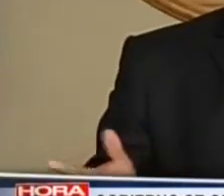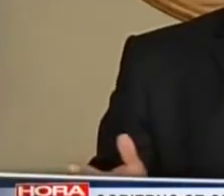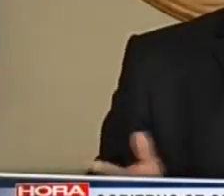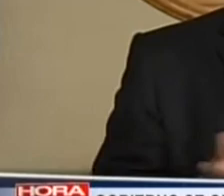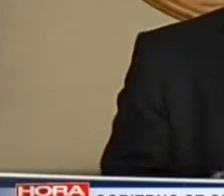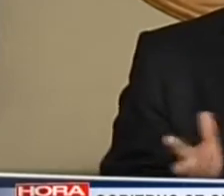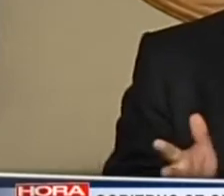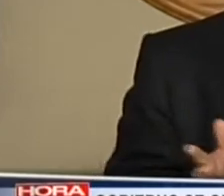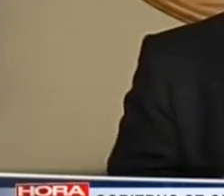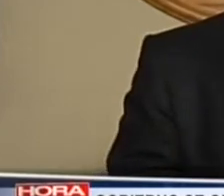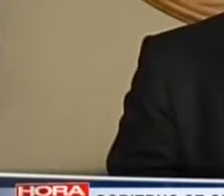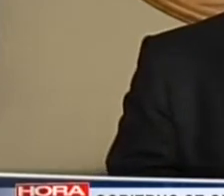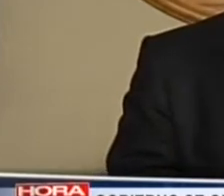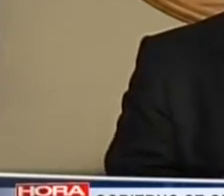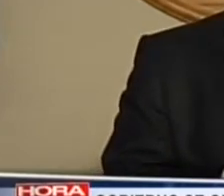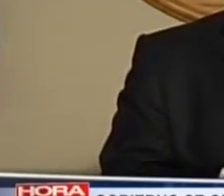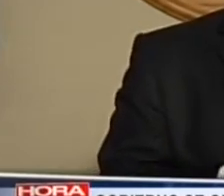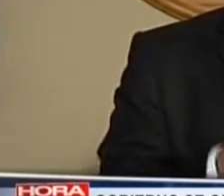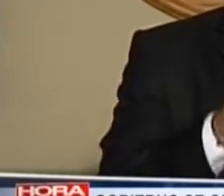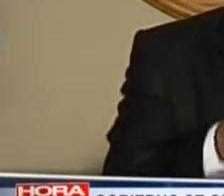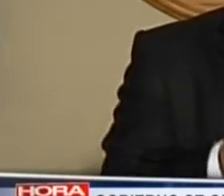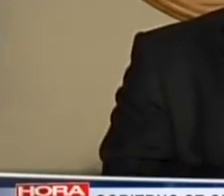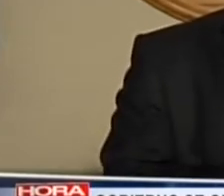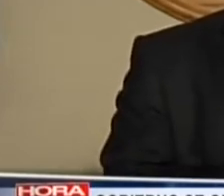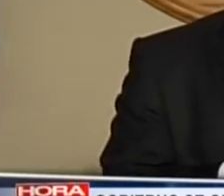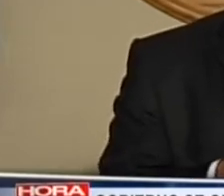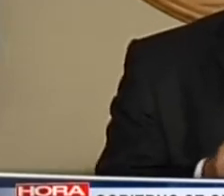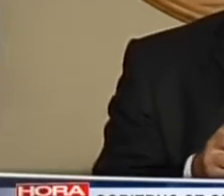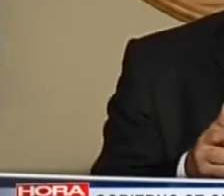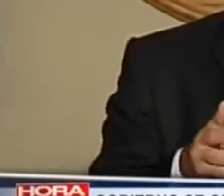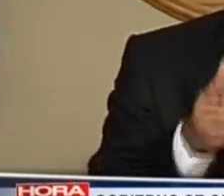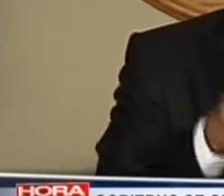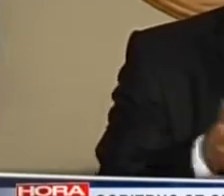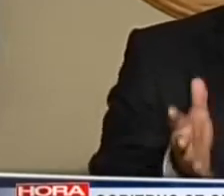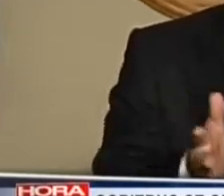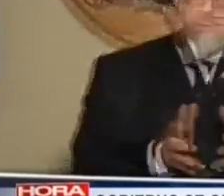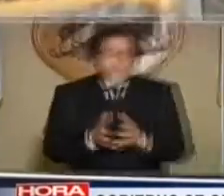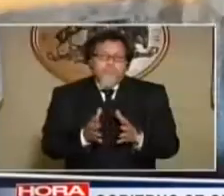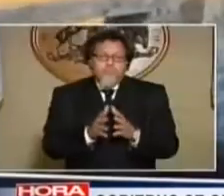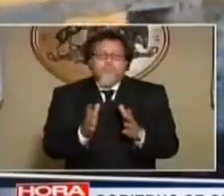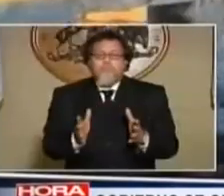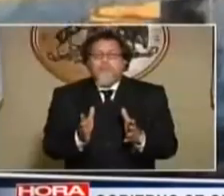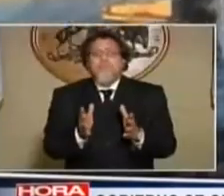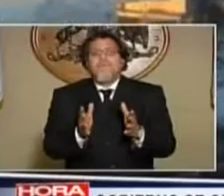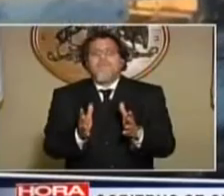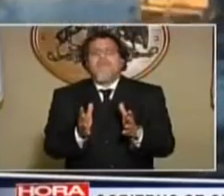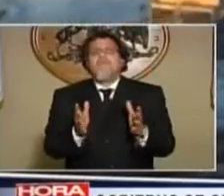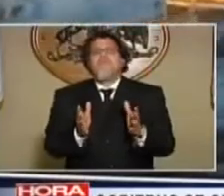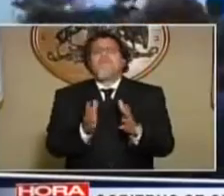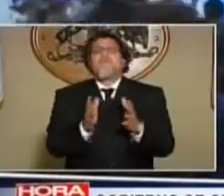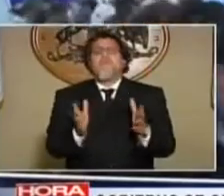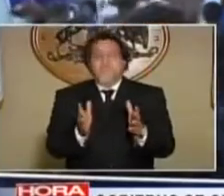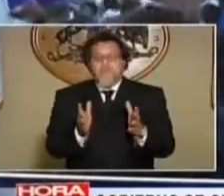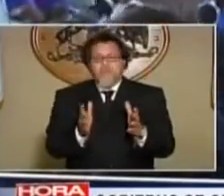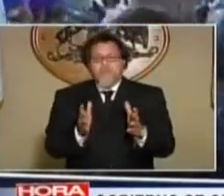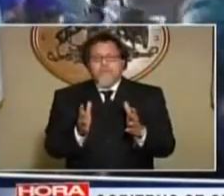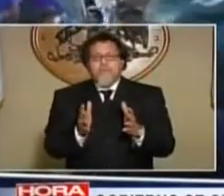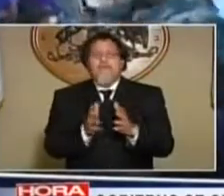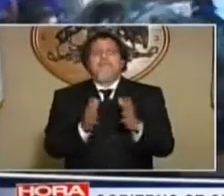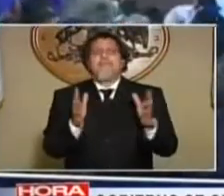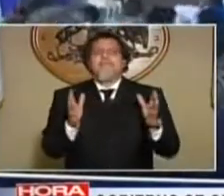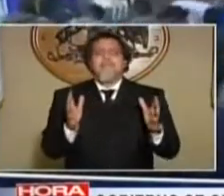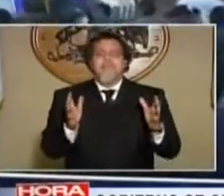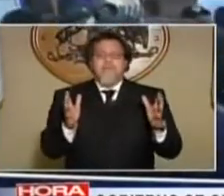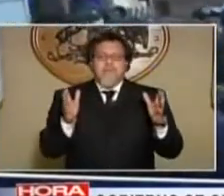No sé, me pille con la pregunta, tal vez puede ocurrir, o tal vez que hay un lugar que de vino es peligroso, pero ese porcentaje yo creo que no es muy alto.